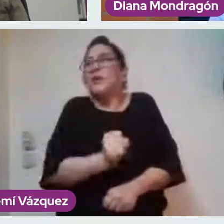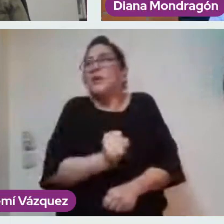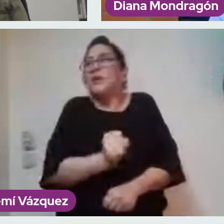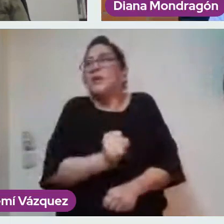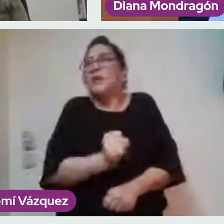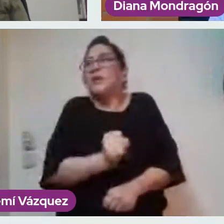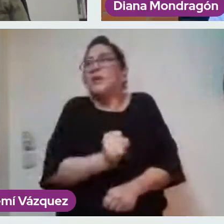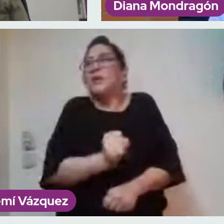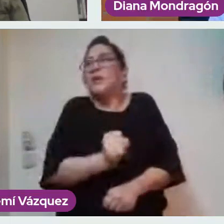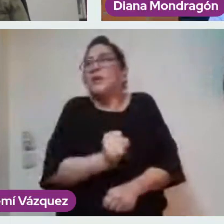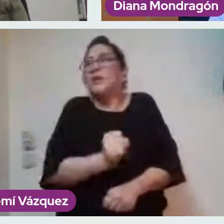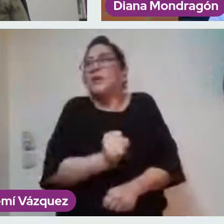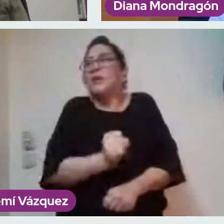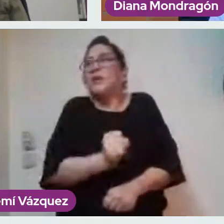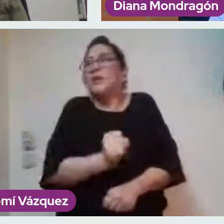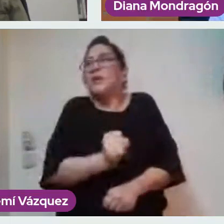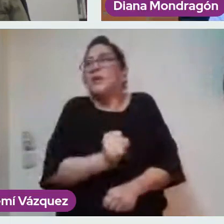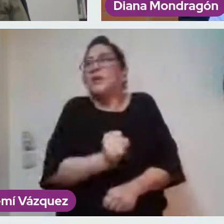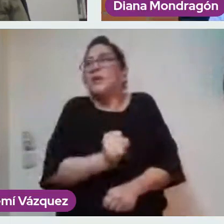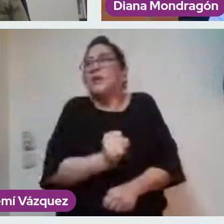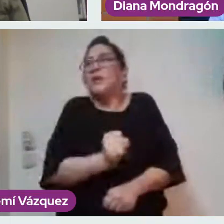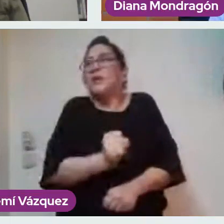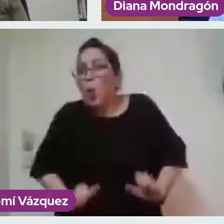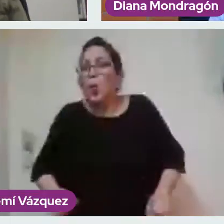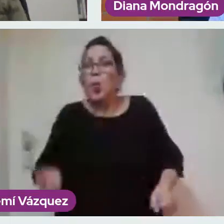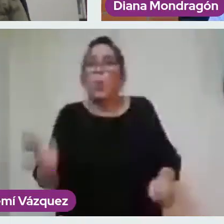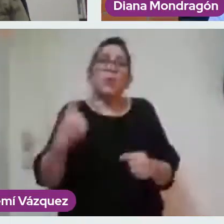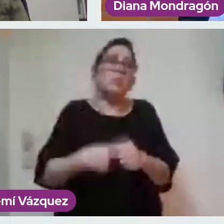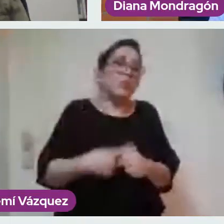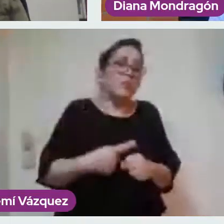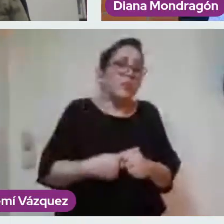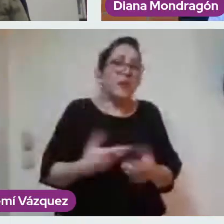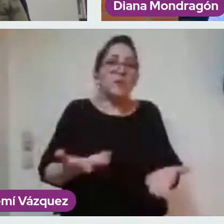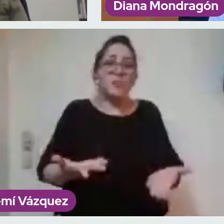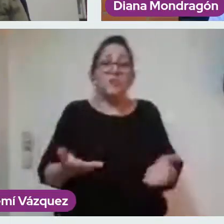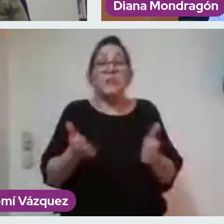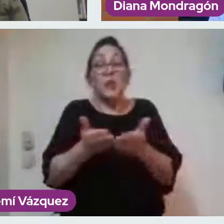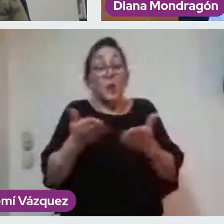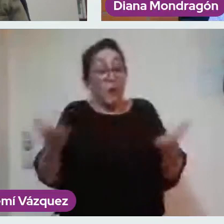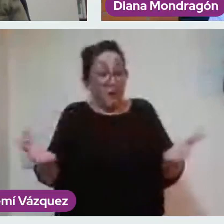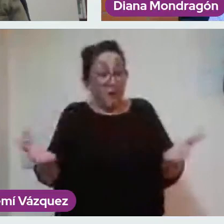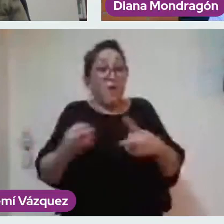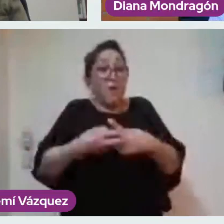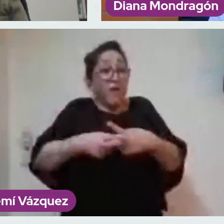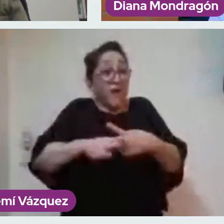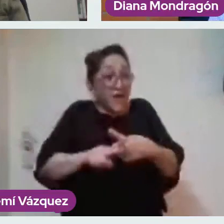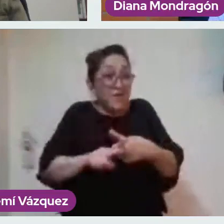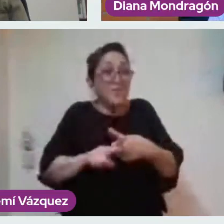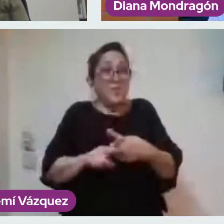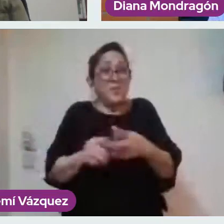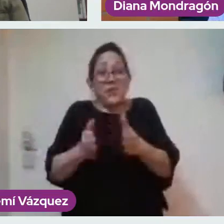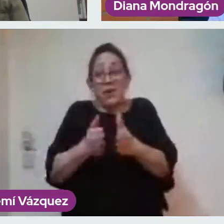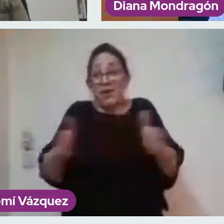pues, creo que ahorita que iniciamos ciclo escolar era importantísimo y agradecidos